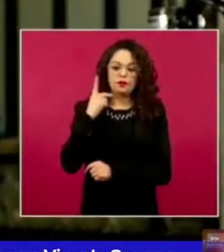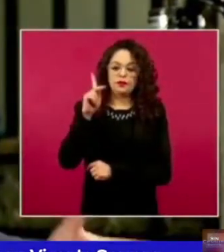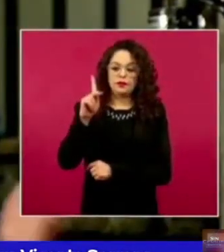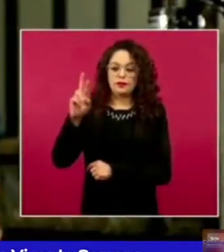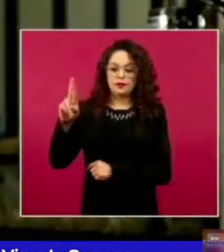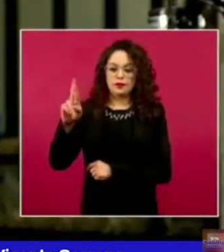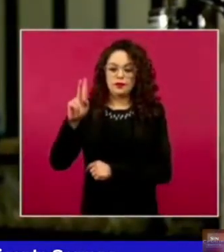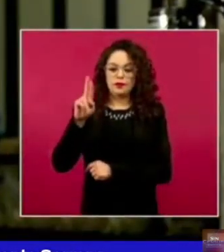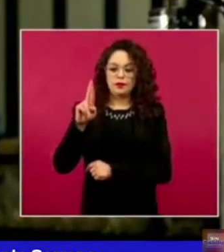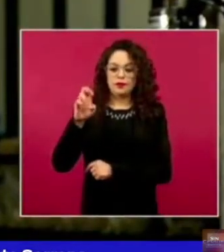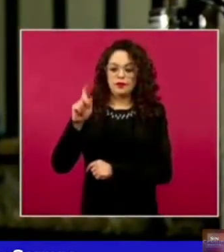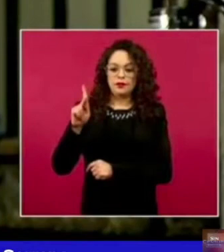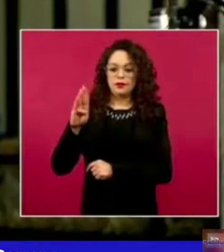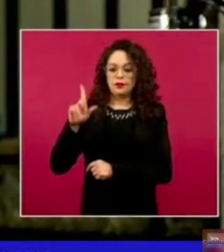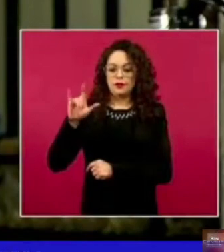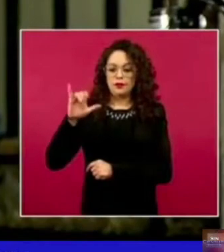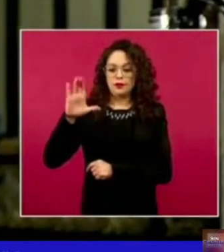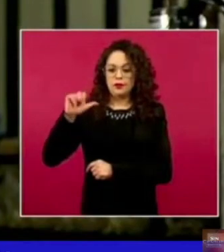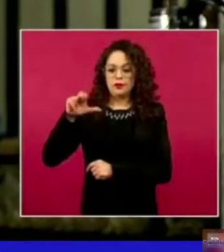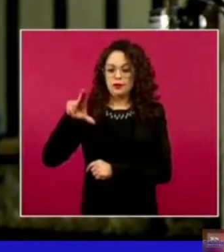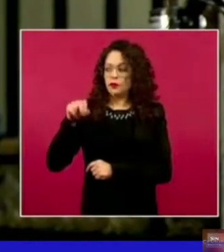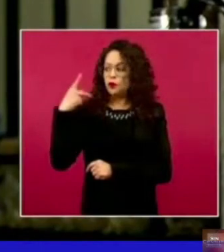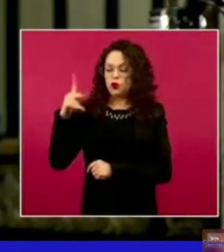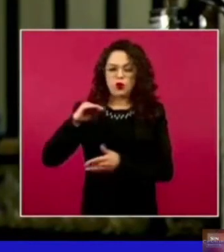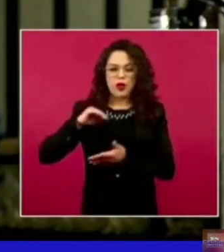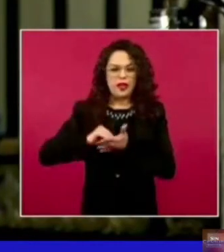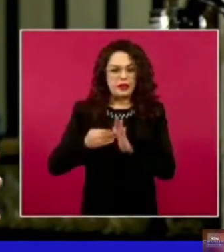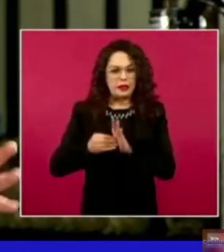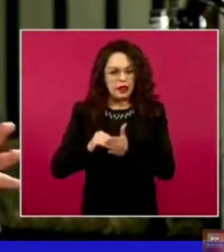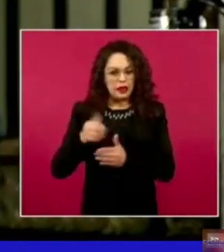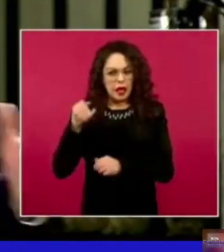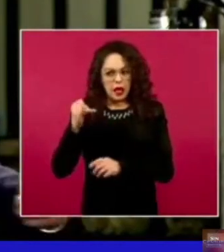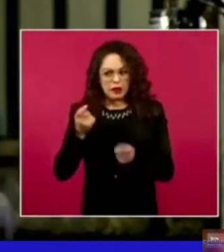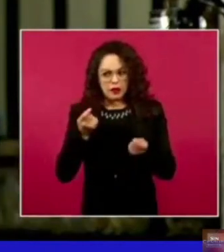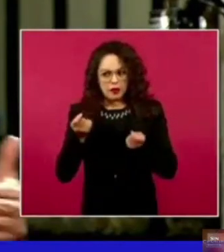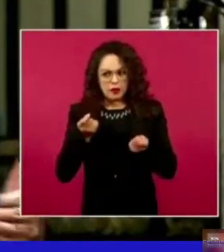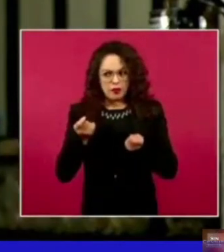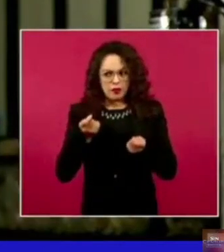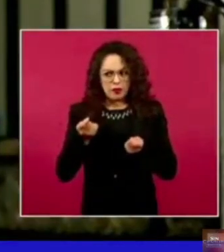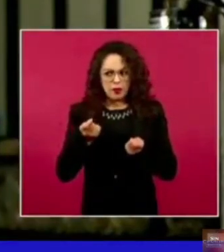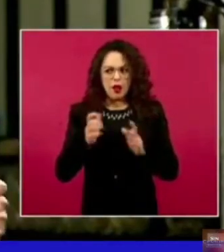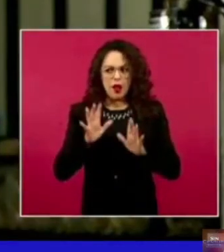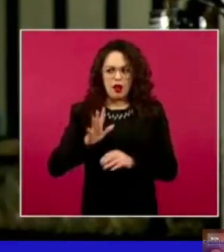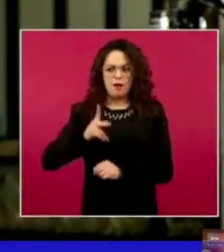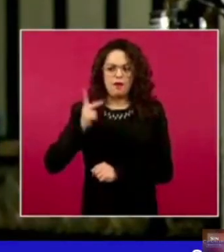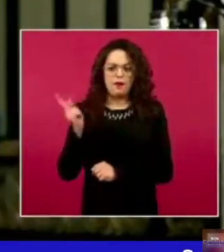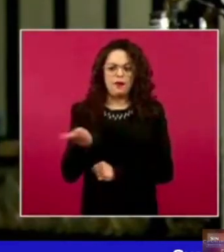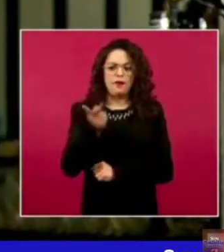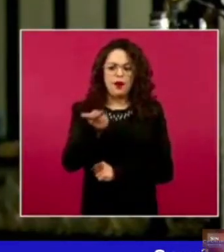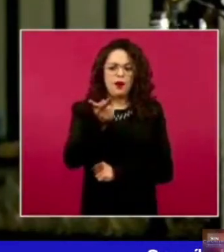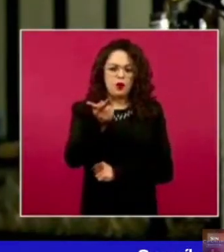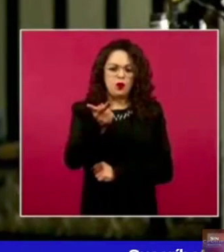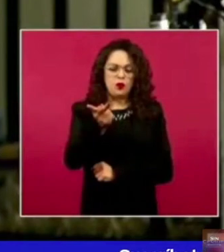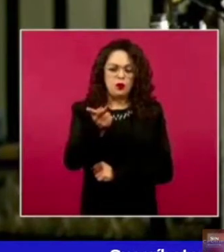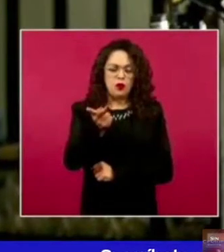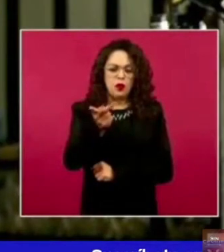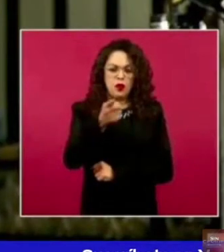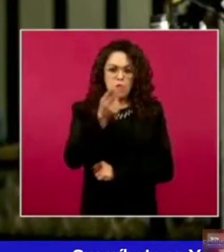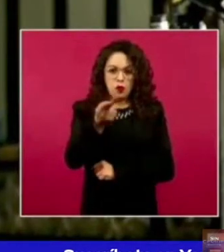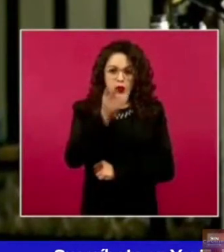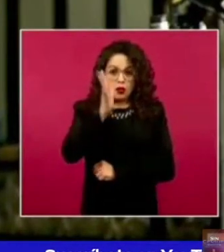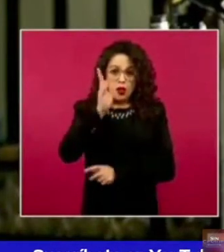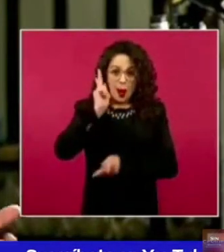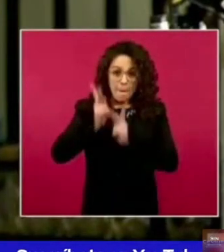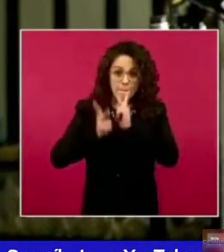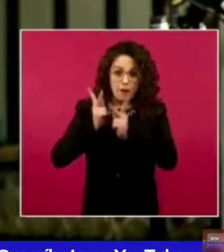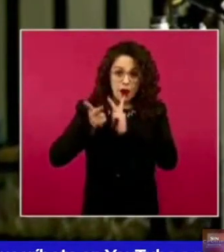equivoco, para tener injerencia en México. Conocer, presidente, si usted ha tenido conversaciones al respecto de este tema con el embajador